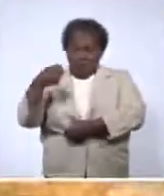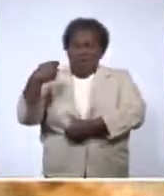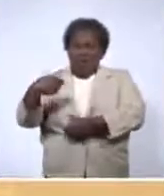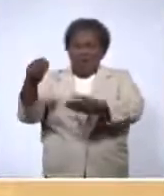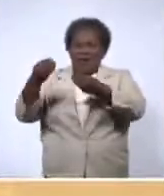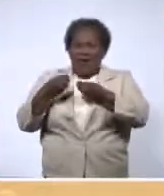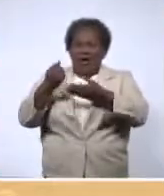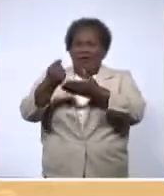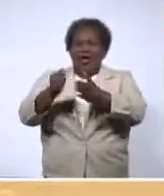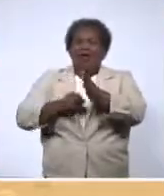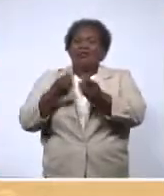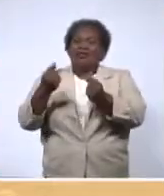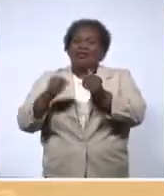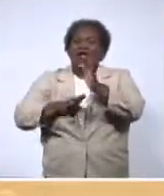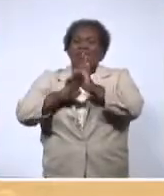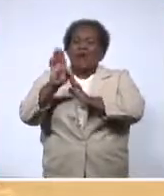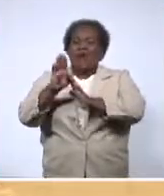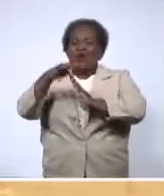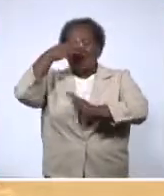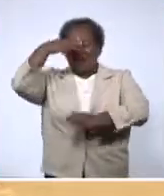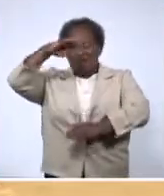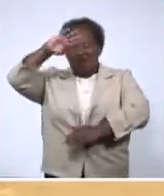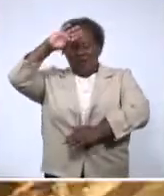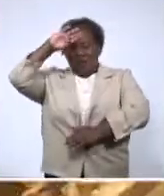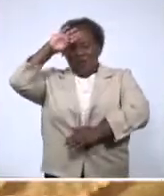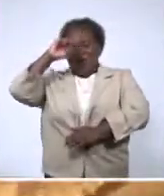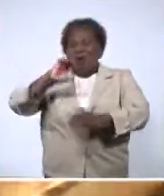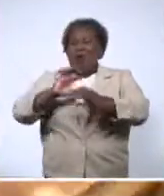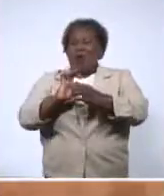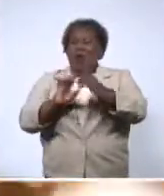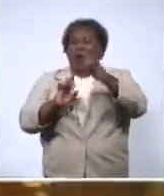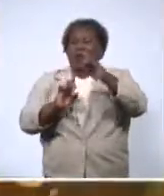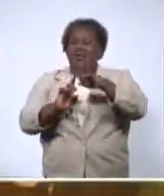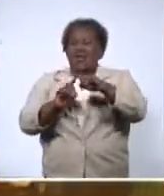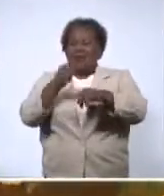país. Desde Guantánamo, Isaac García Cárdenas, Sistema Informativo de la Televisión.